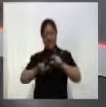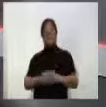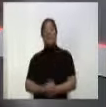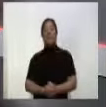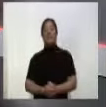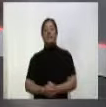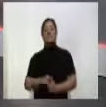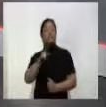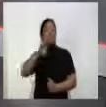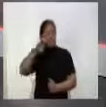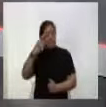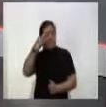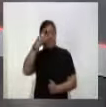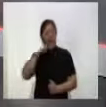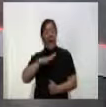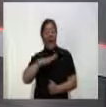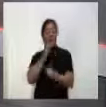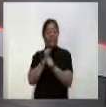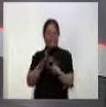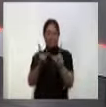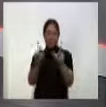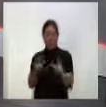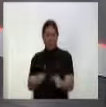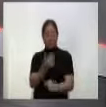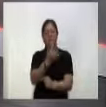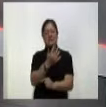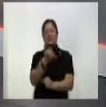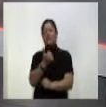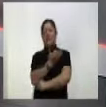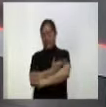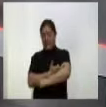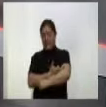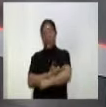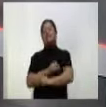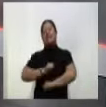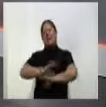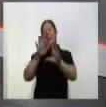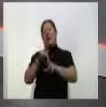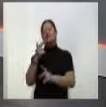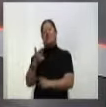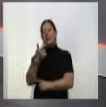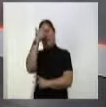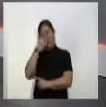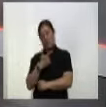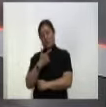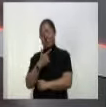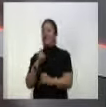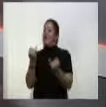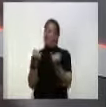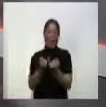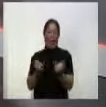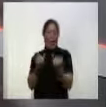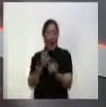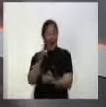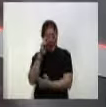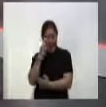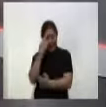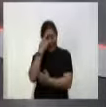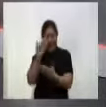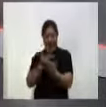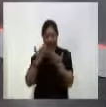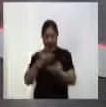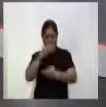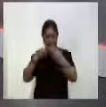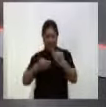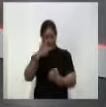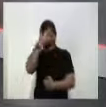mexicana. Le recuerdo los cortes informativos de 5 y 6 de la tarde, por supuesto, el de las 7 de la noche. Y no olvide la tercera emisión de Ahora